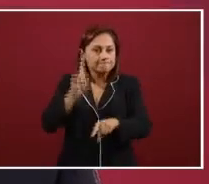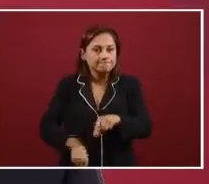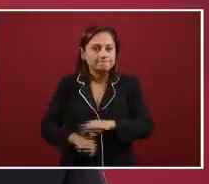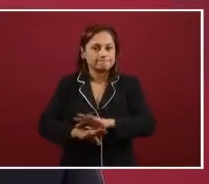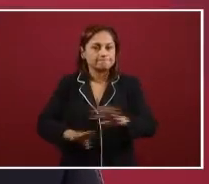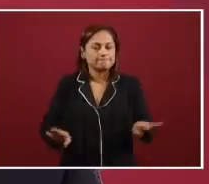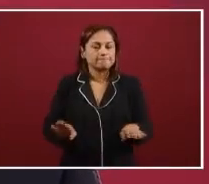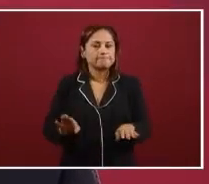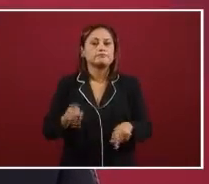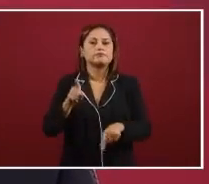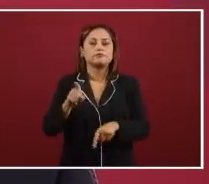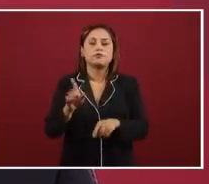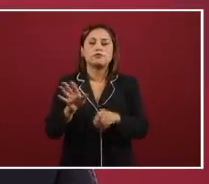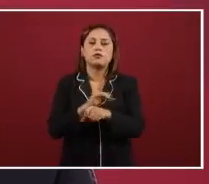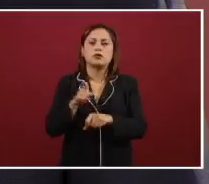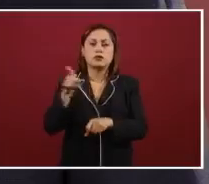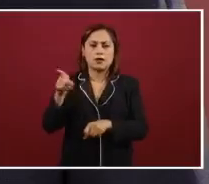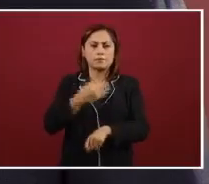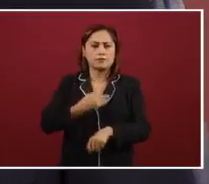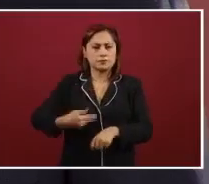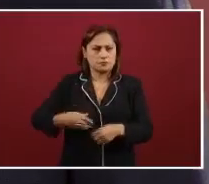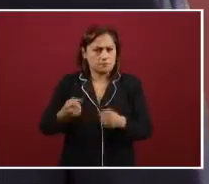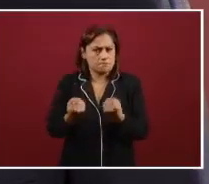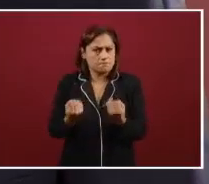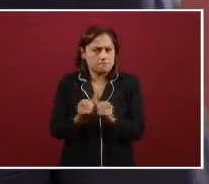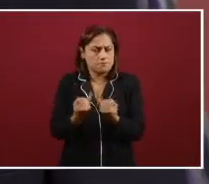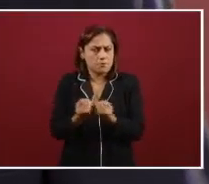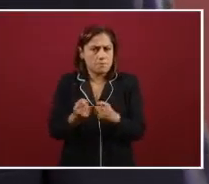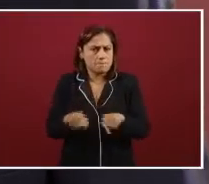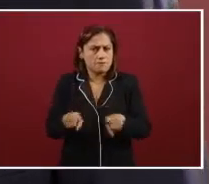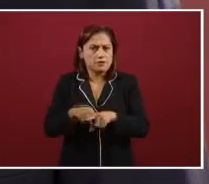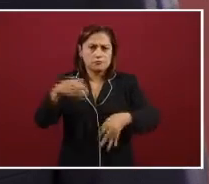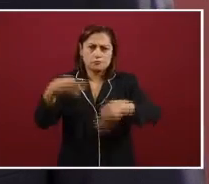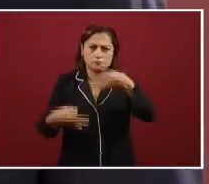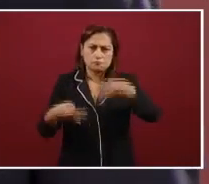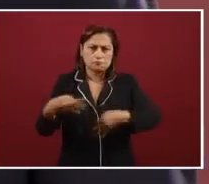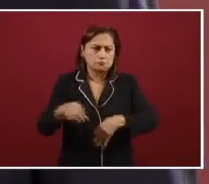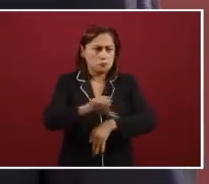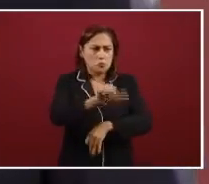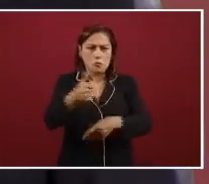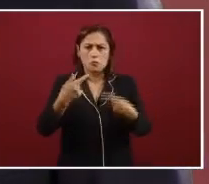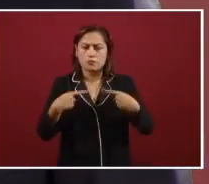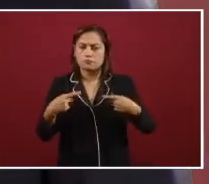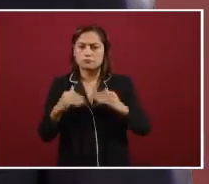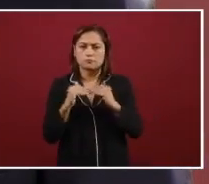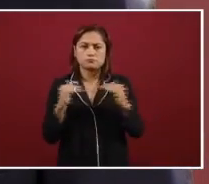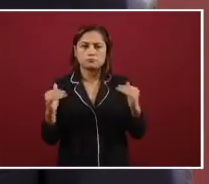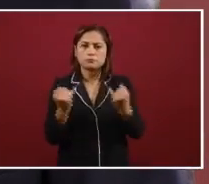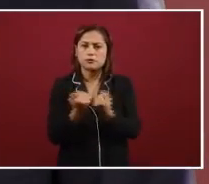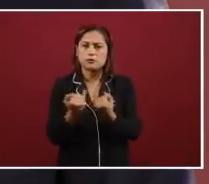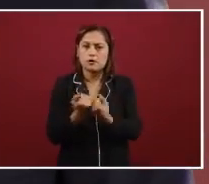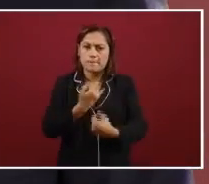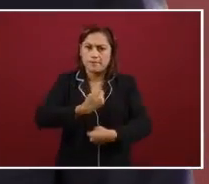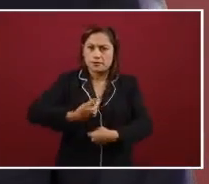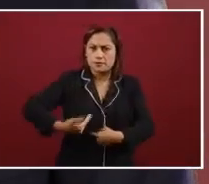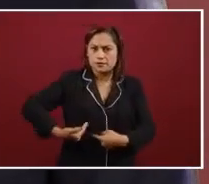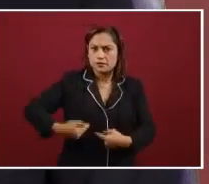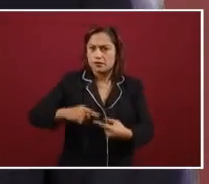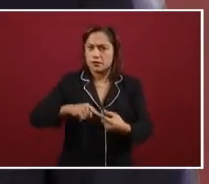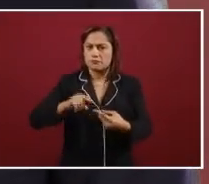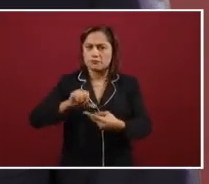otro ciudadano. Y el presidente y todos los que